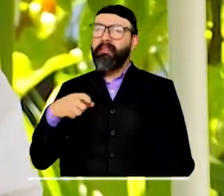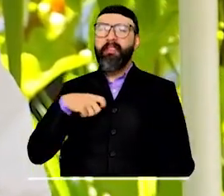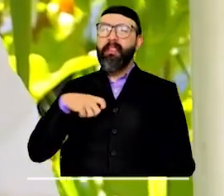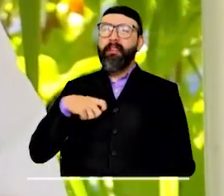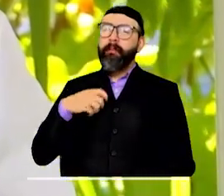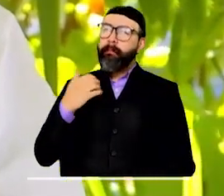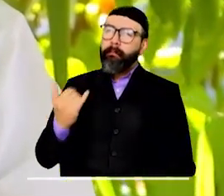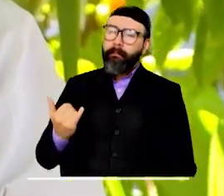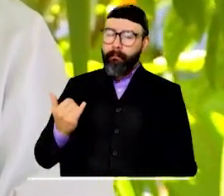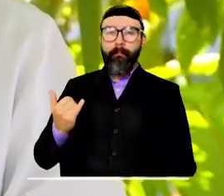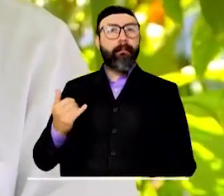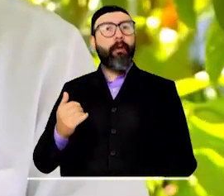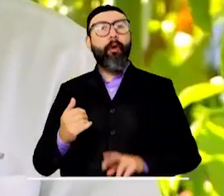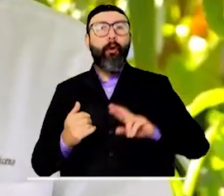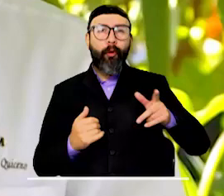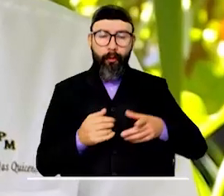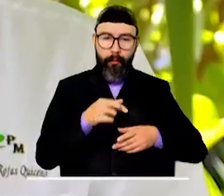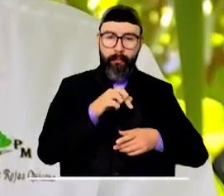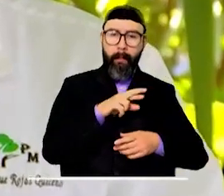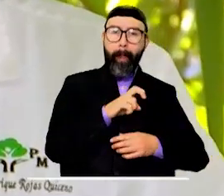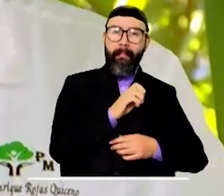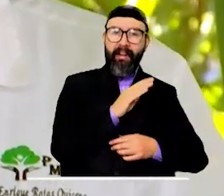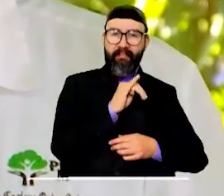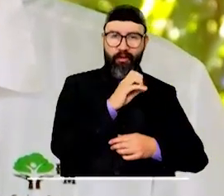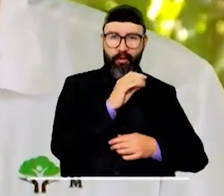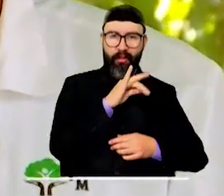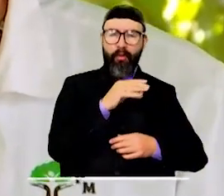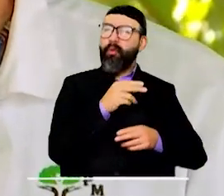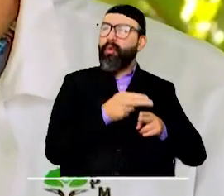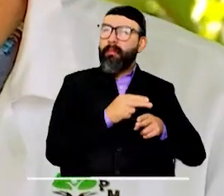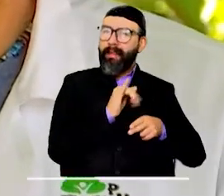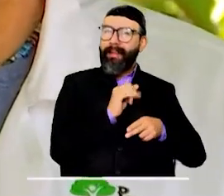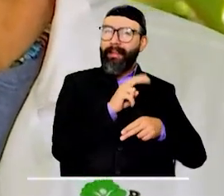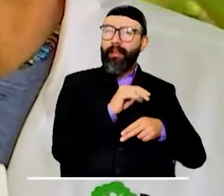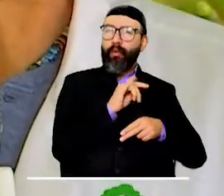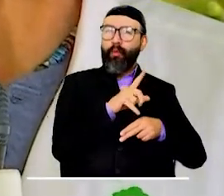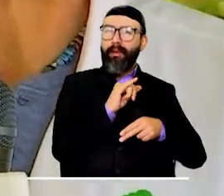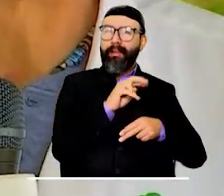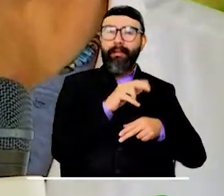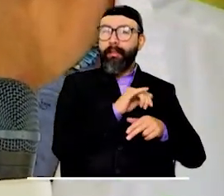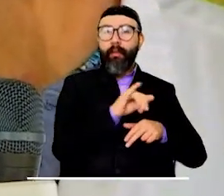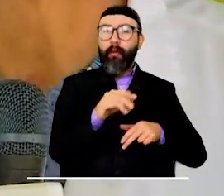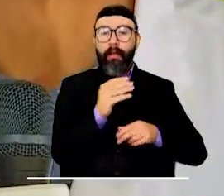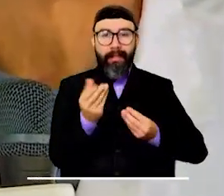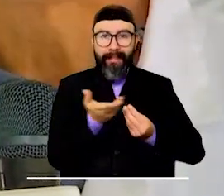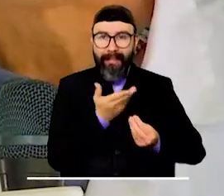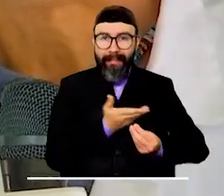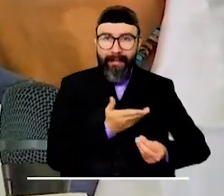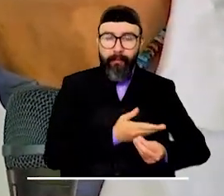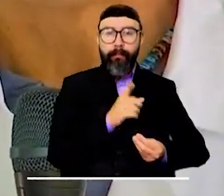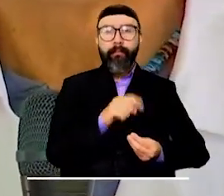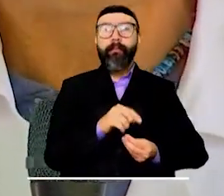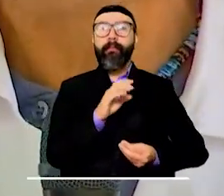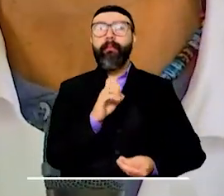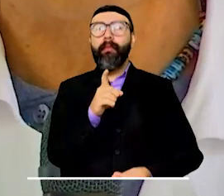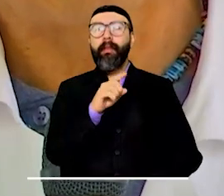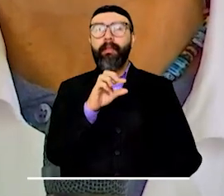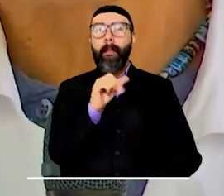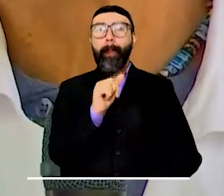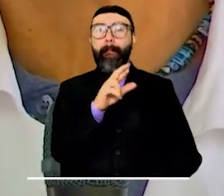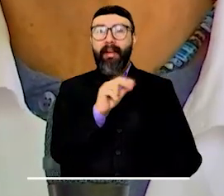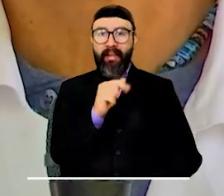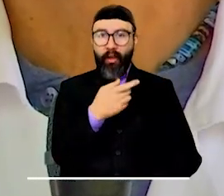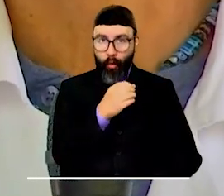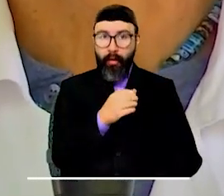un prebiótico que se llama inulina, que se encuentra en la cebolla y en los espárragos. que por eso es